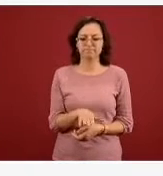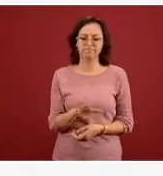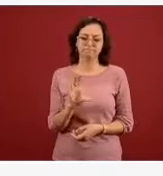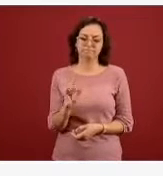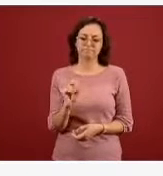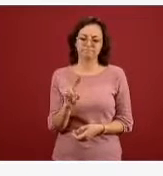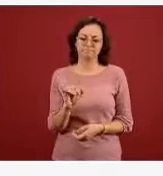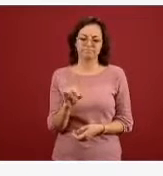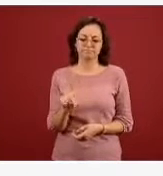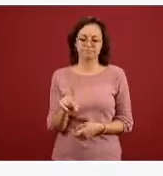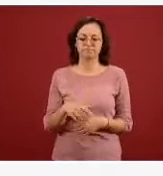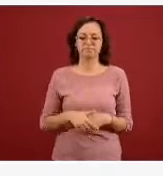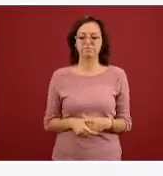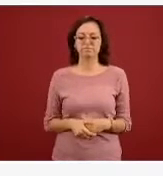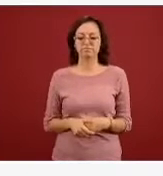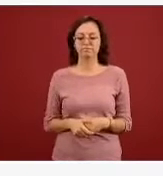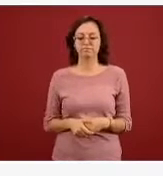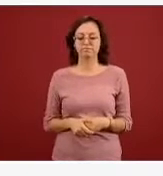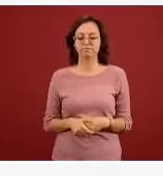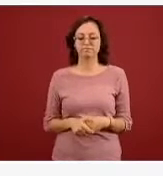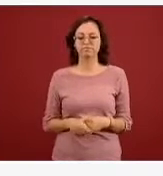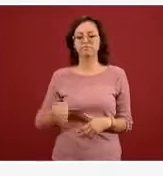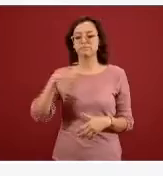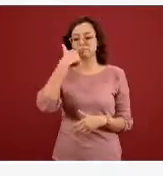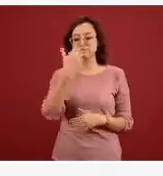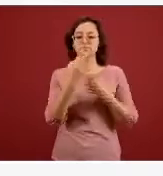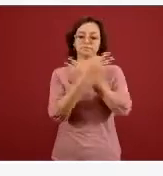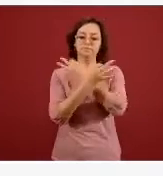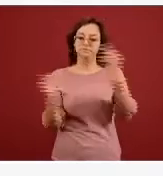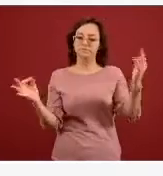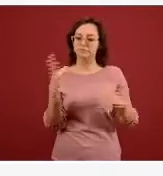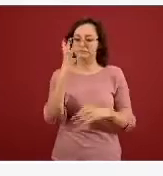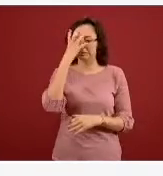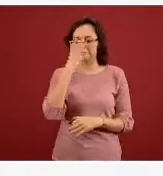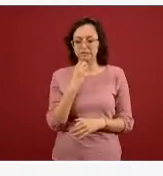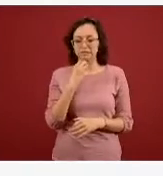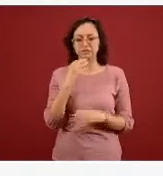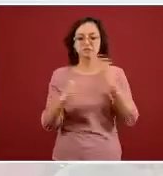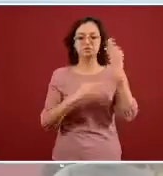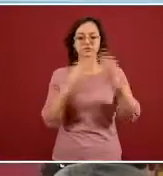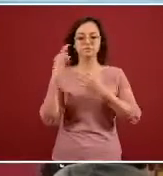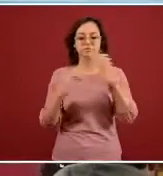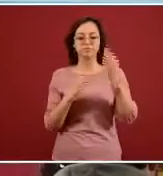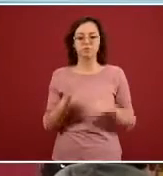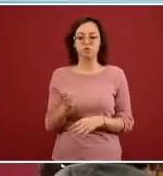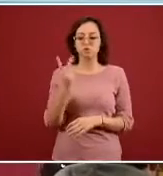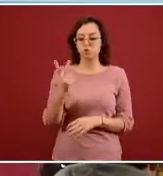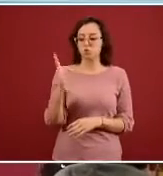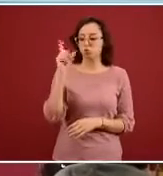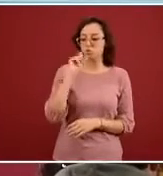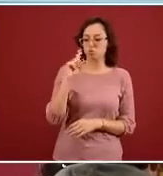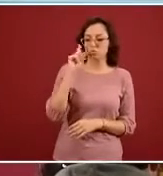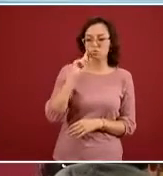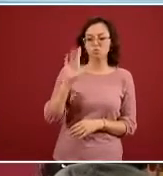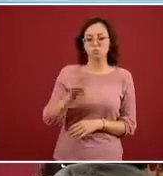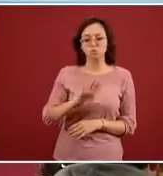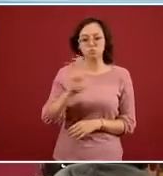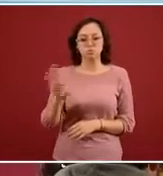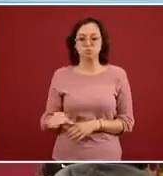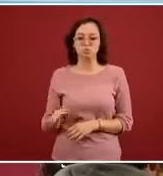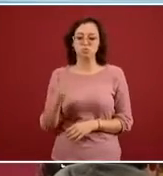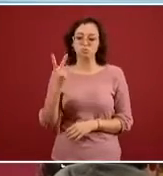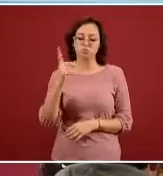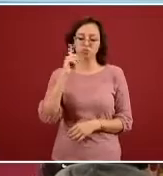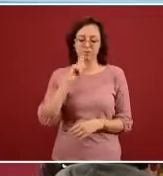COVID. Y aquí quiero compartir una noticia triste, que es la muerte de dos mujeres